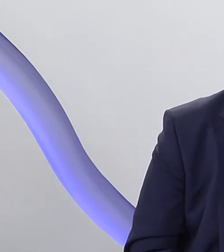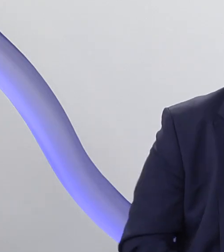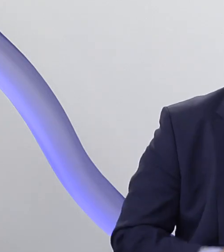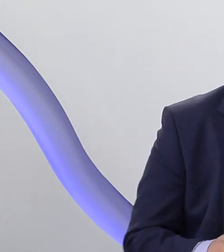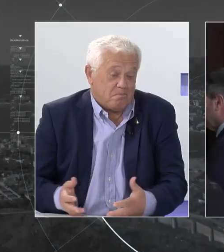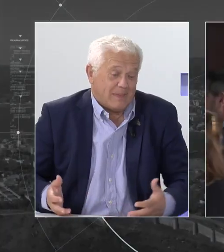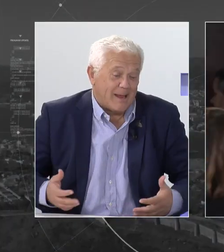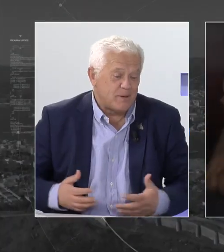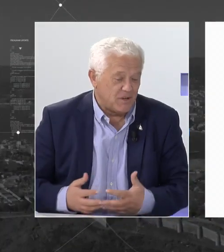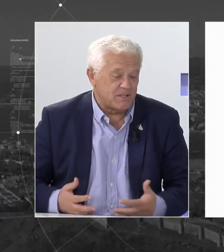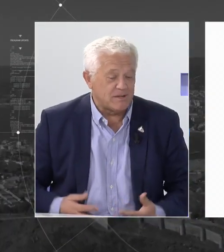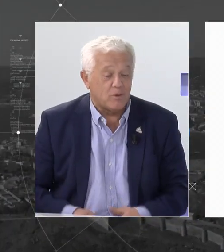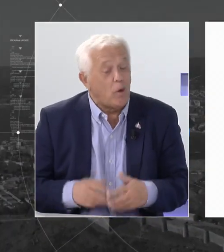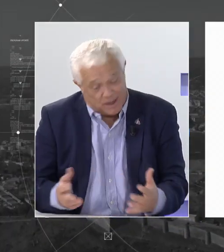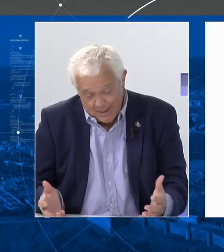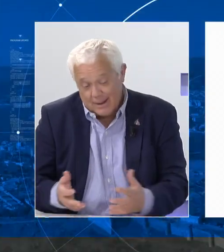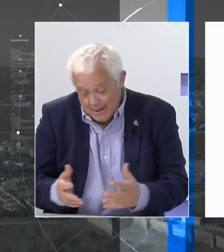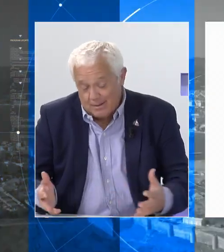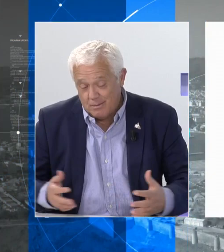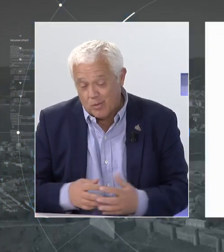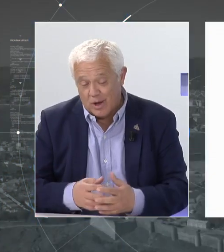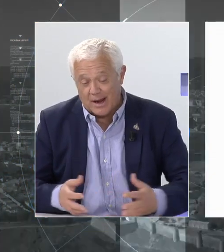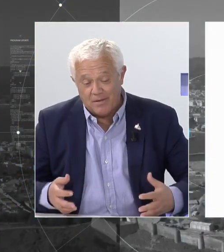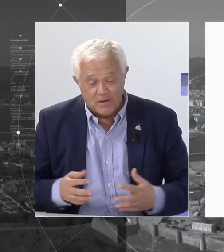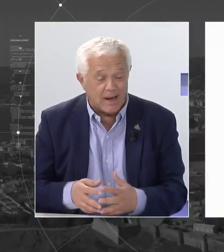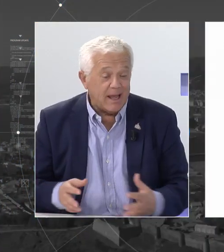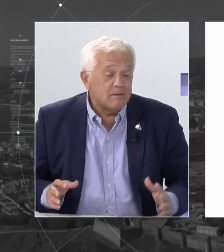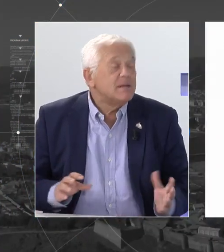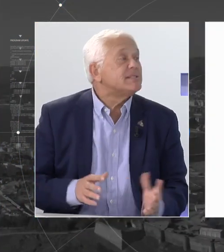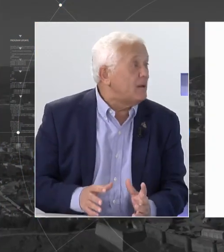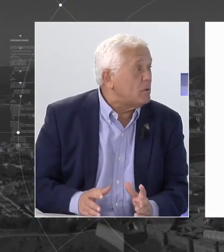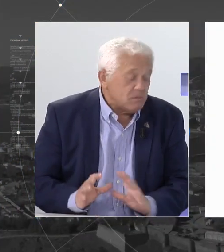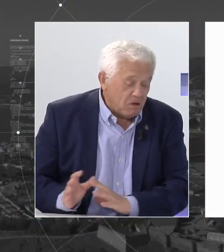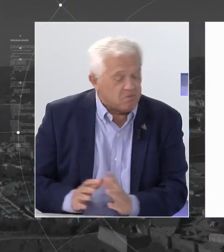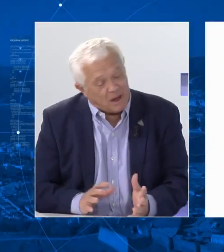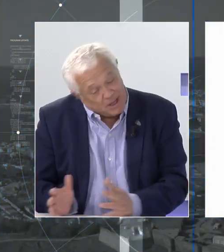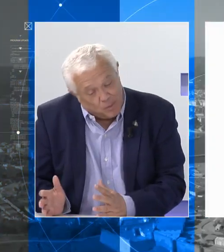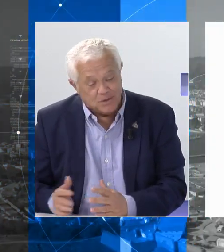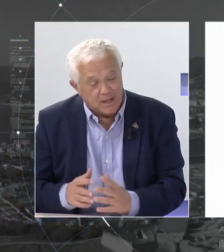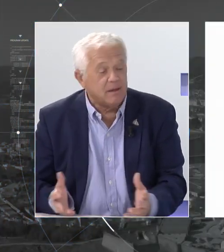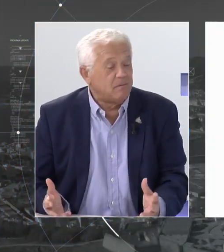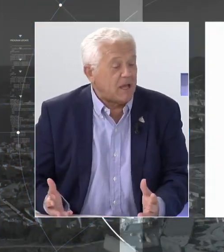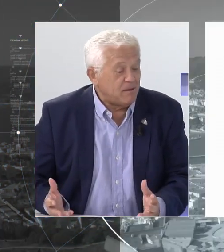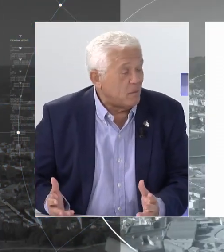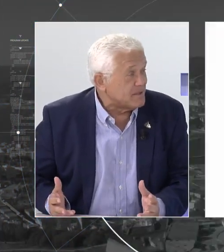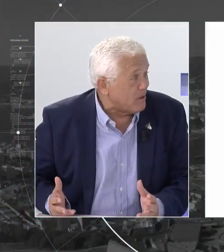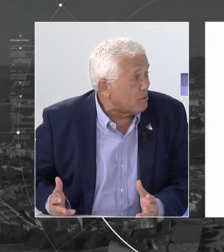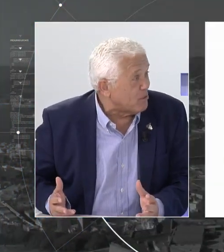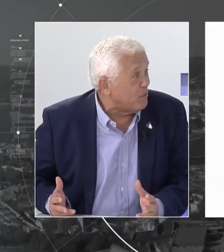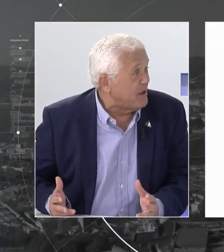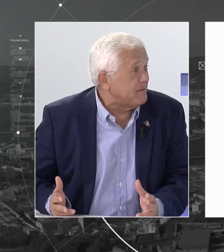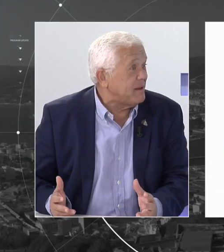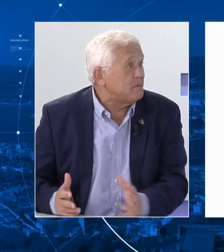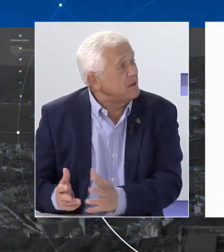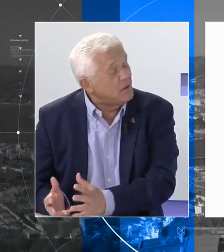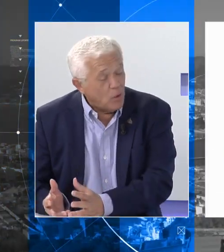sio da la impresión que va hombre comunicar la decisión al rey salvo digo que habría dos posibilidades que haya decidido presentar una moción